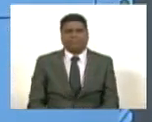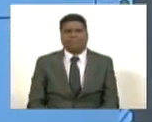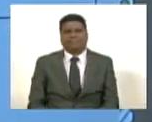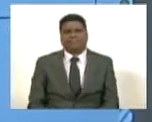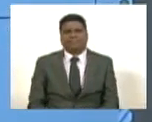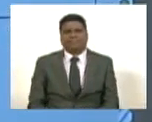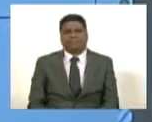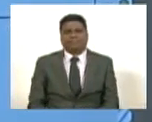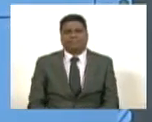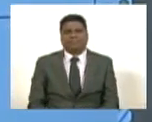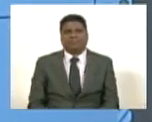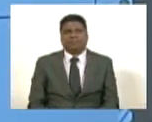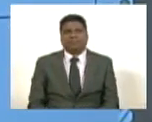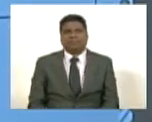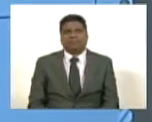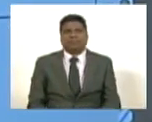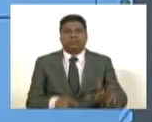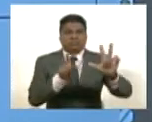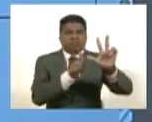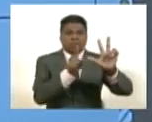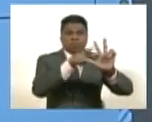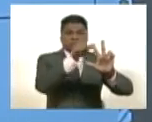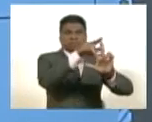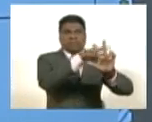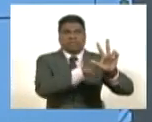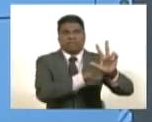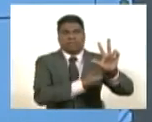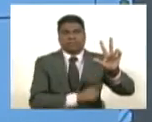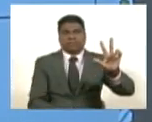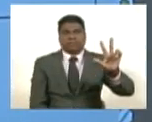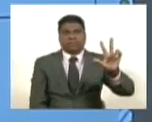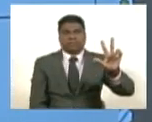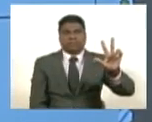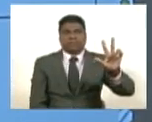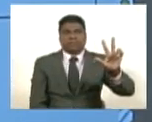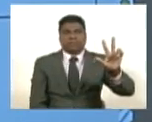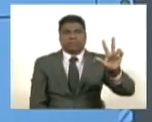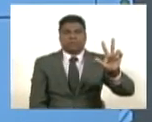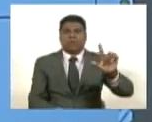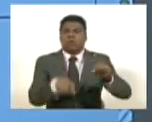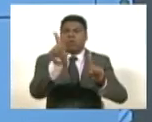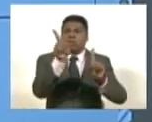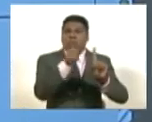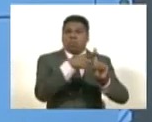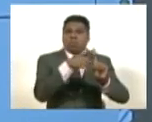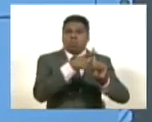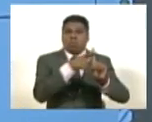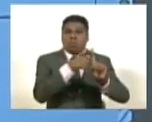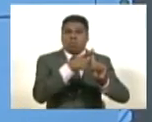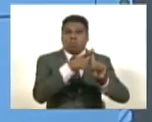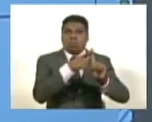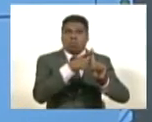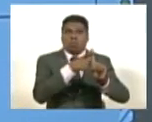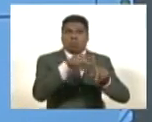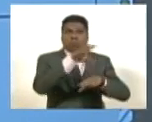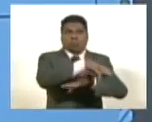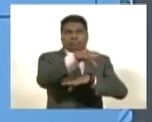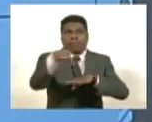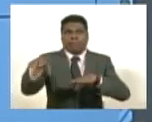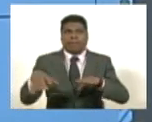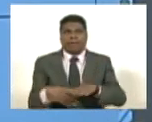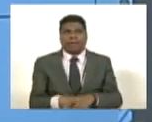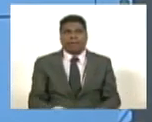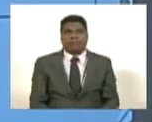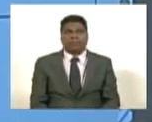Son 3 ámbitos de conformación de la Asamblea Nacional Constituyente. Uno, los territoriales, como lo hemos mencionado, los